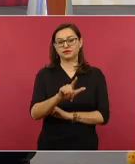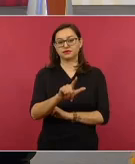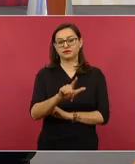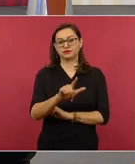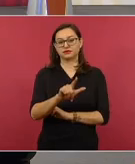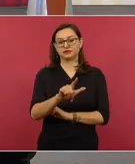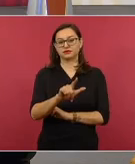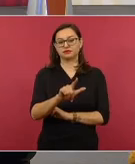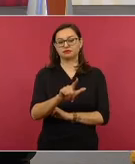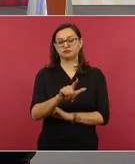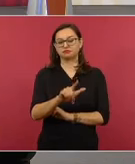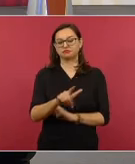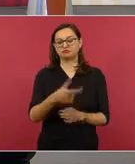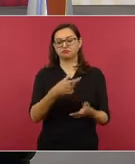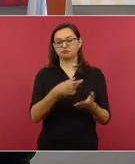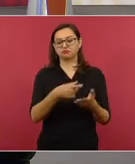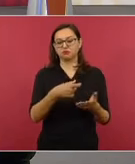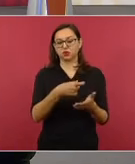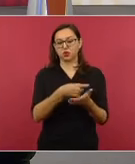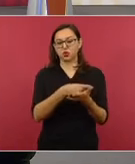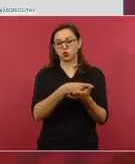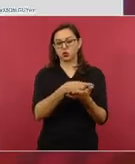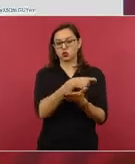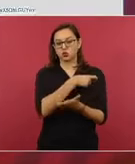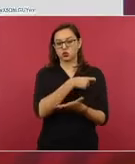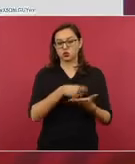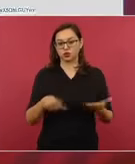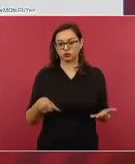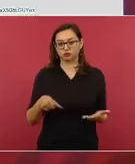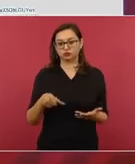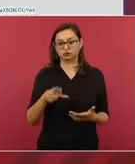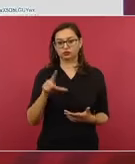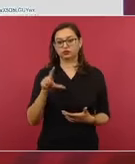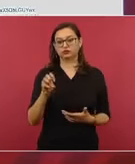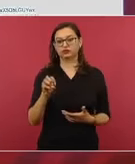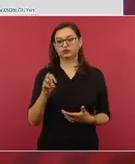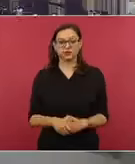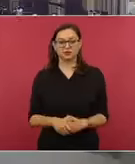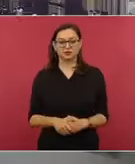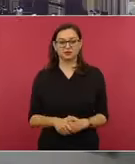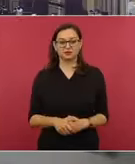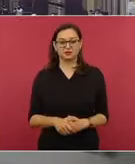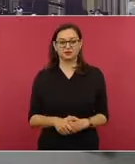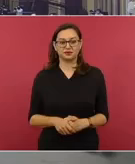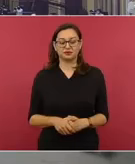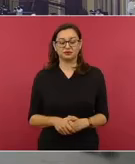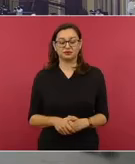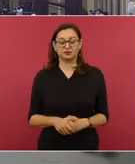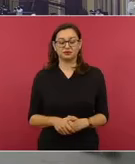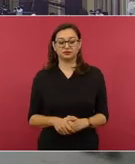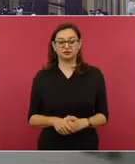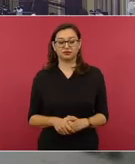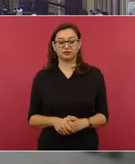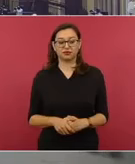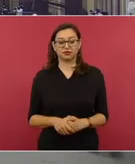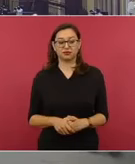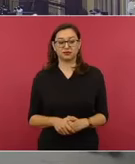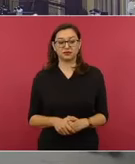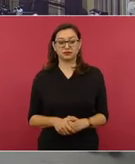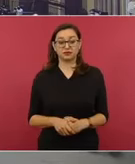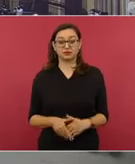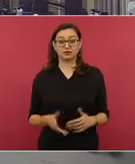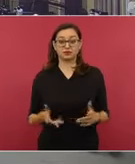sí, comprador, ¿no? Carlos Rodé de Mola. Pero lo mejor es